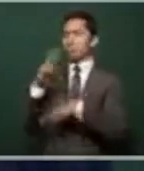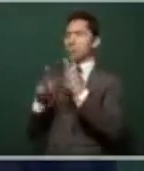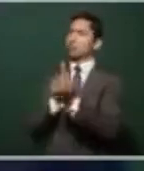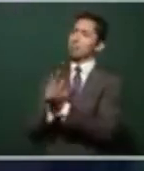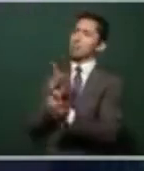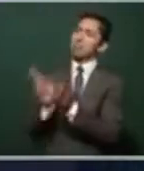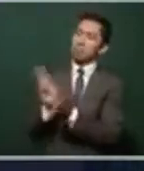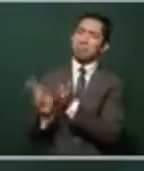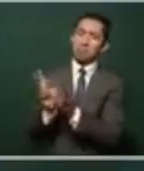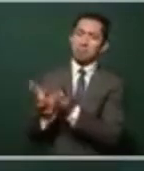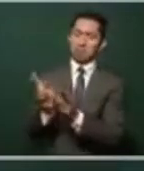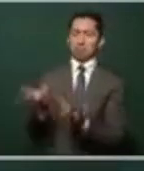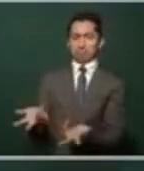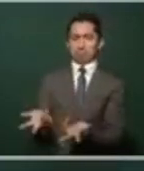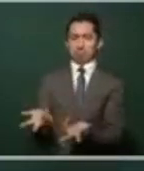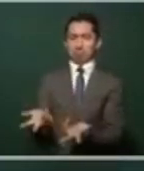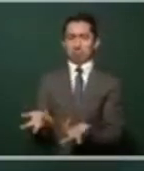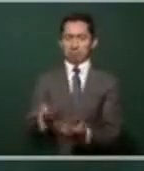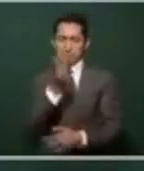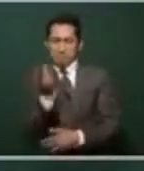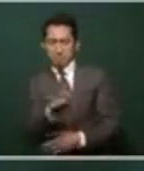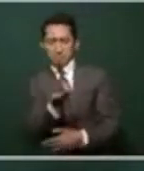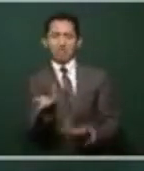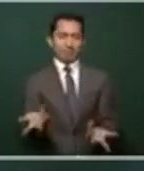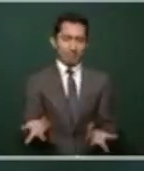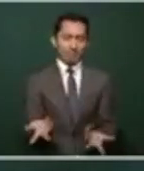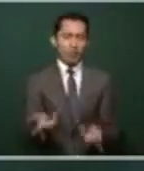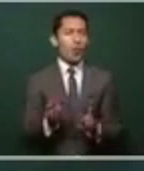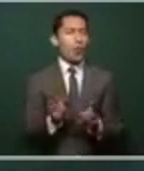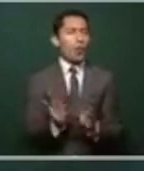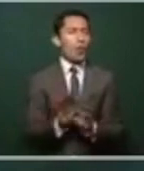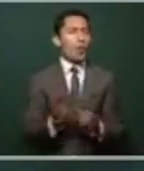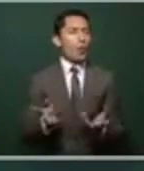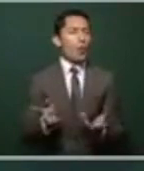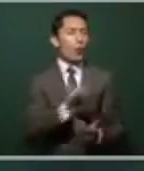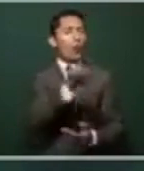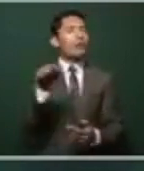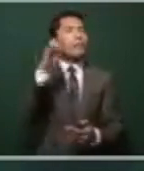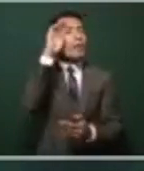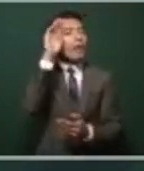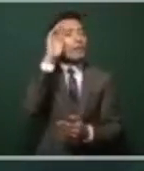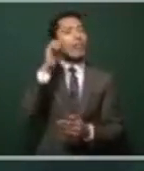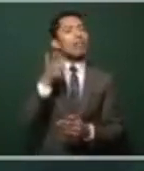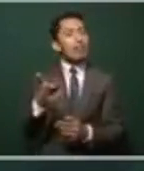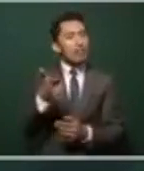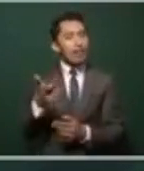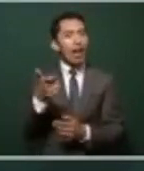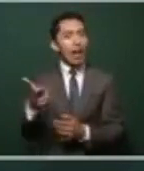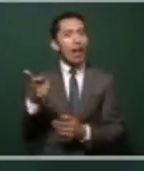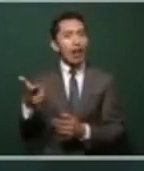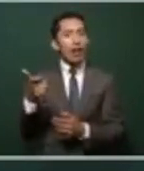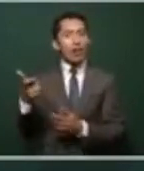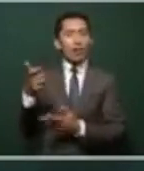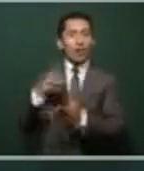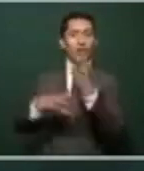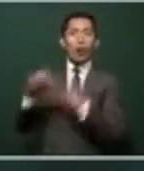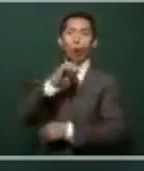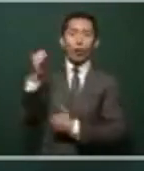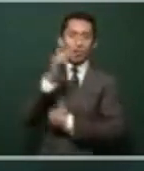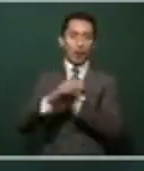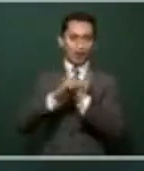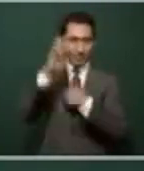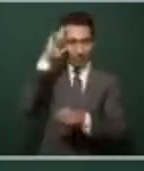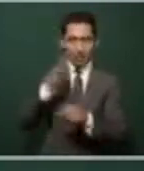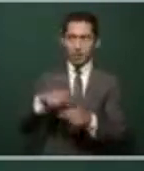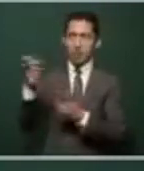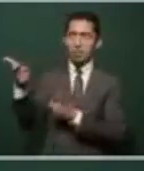Entonces, ¿de dónde sale que se cae la inversión extranjera? Pero además es